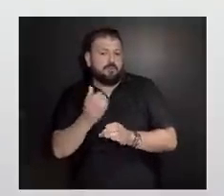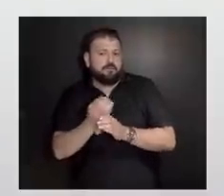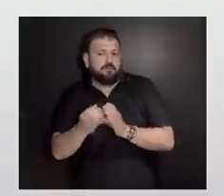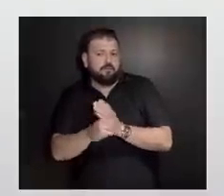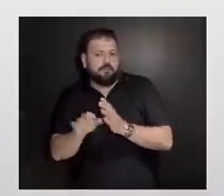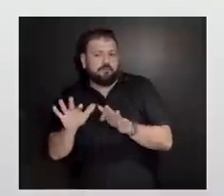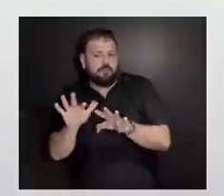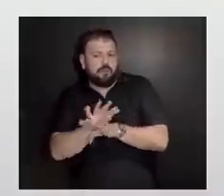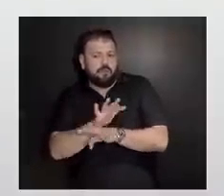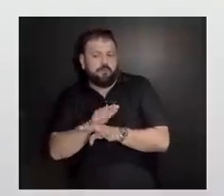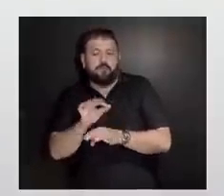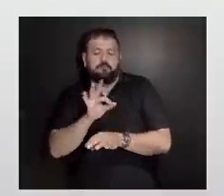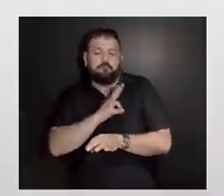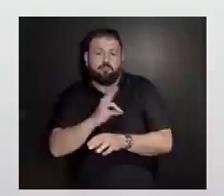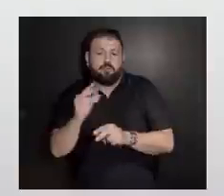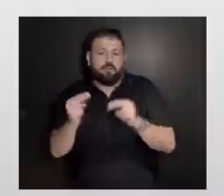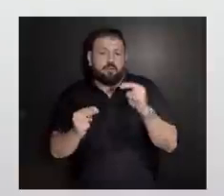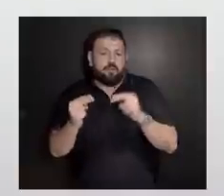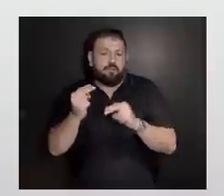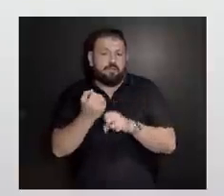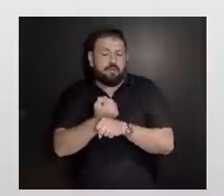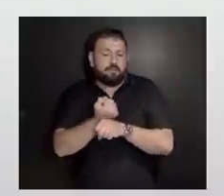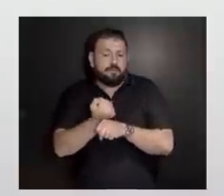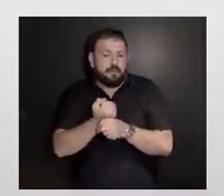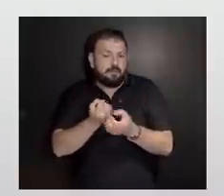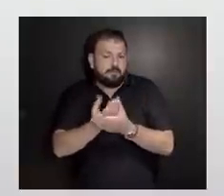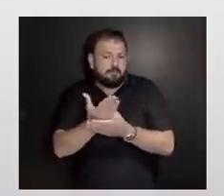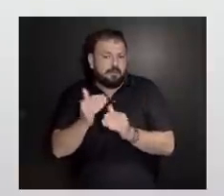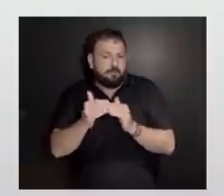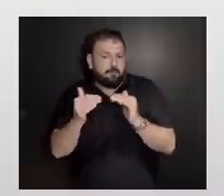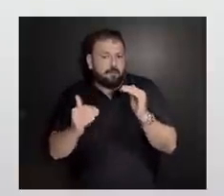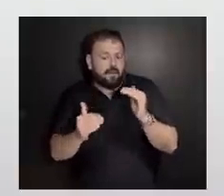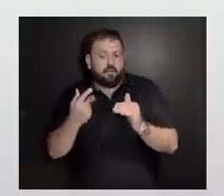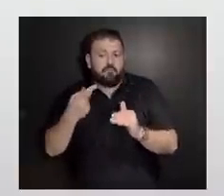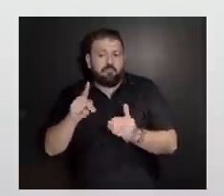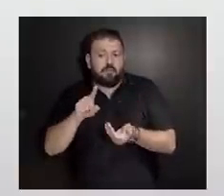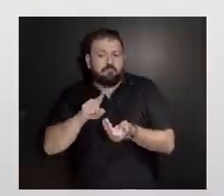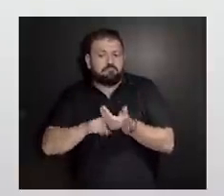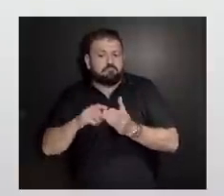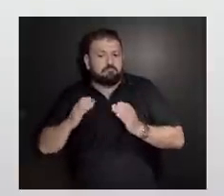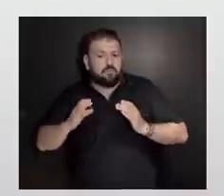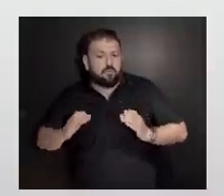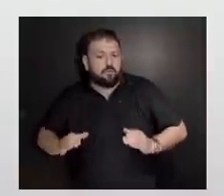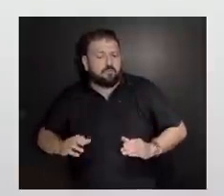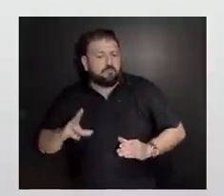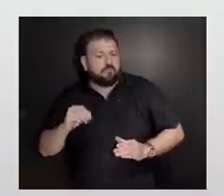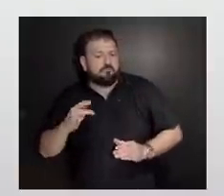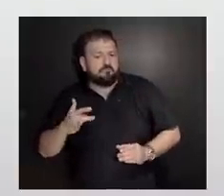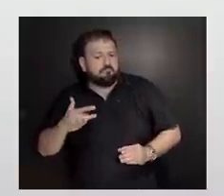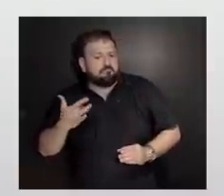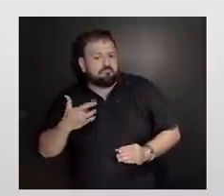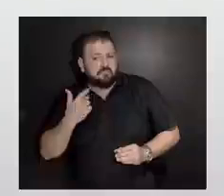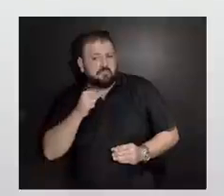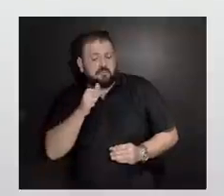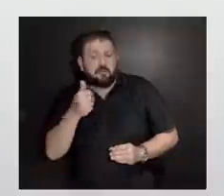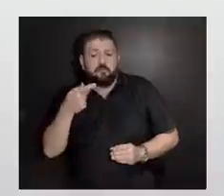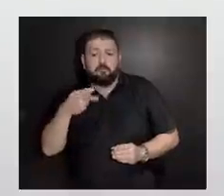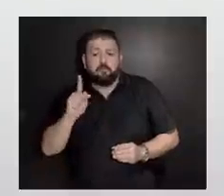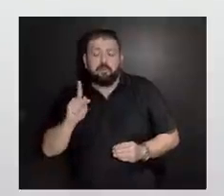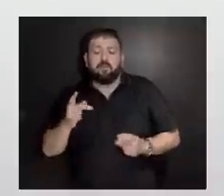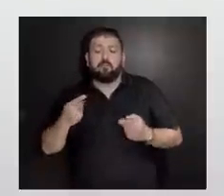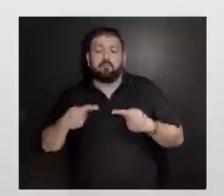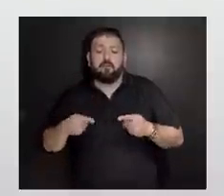mejor nuestros niveles de glucosa en sangre están bajos, pero no sentimos nada. Hay personas que están tan acostumbradas a vivir